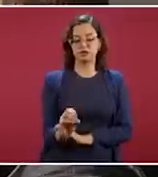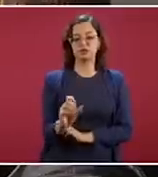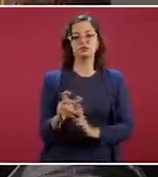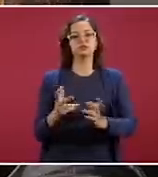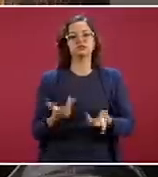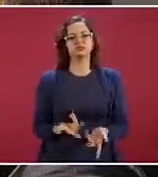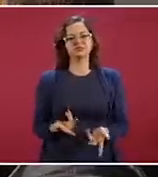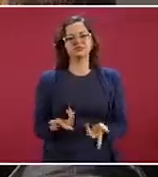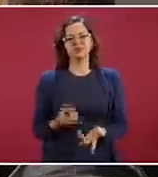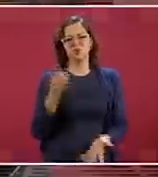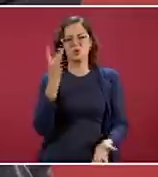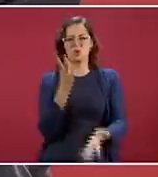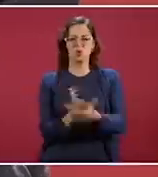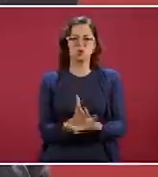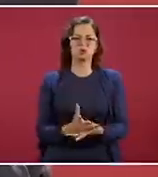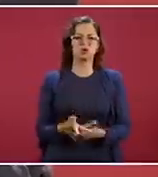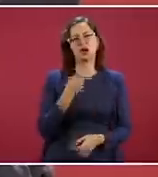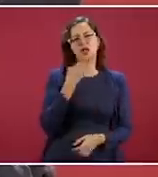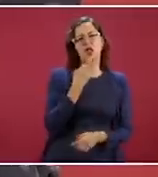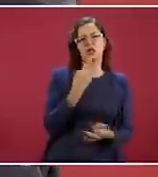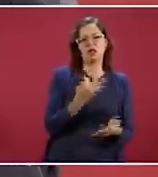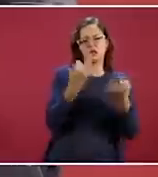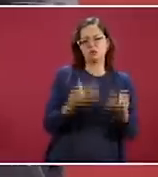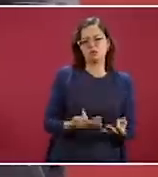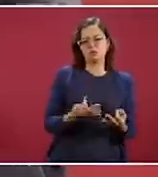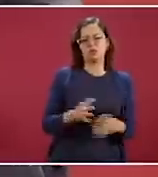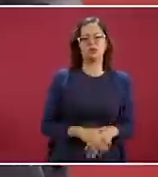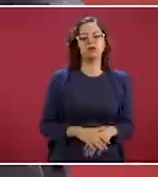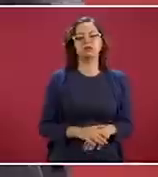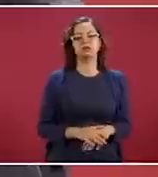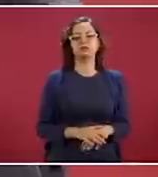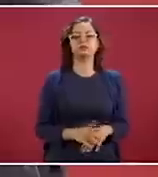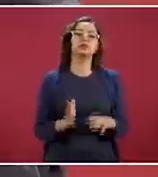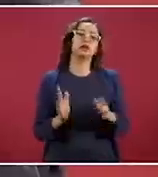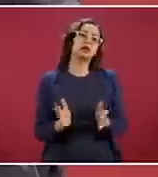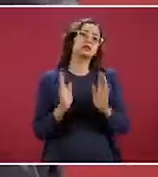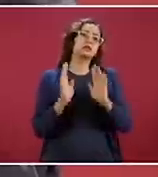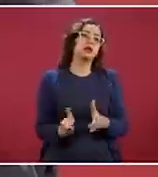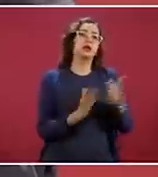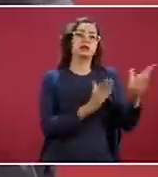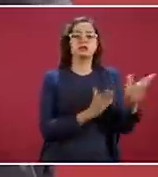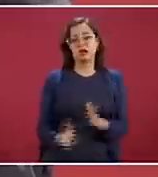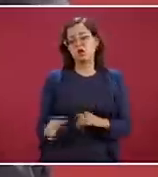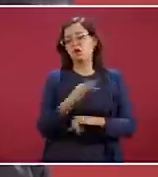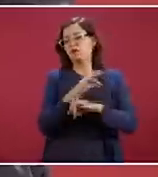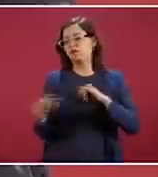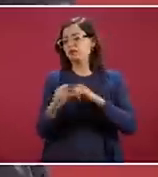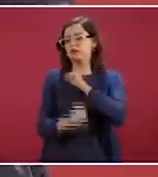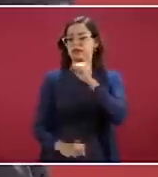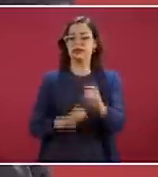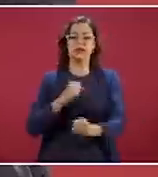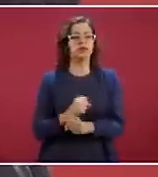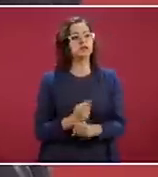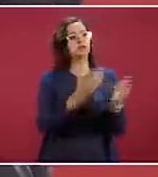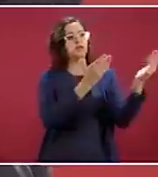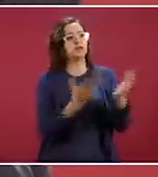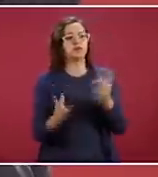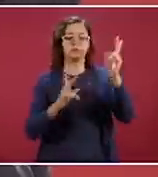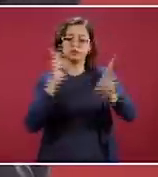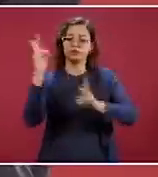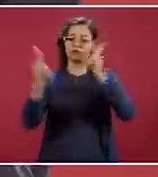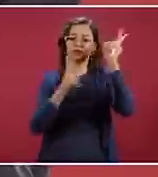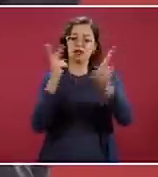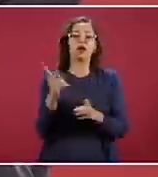no sea una formalidad, que es que ya llegó el fin de año, ya vienen nuestros paisanos y ahí